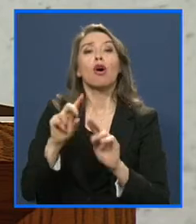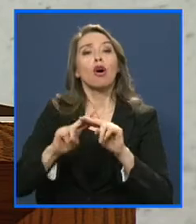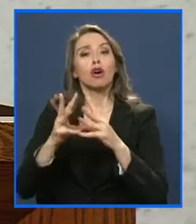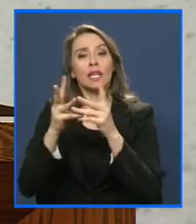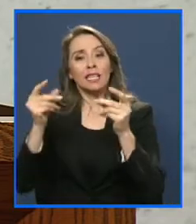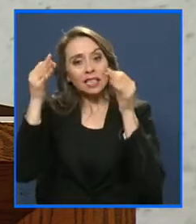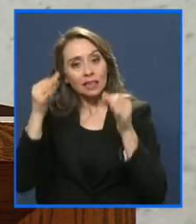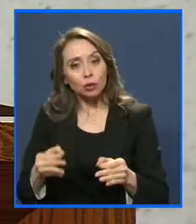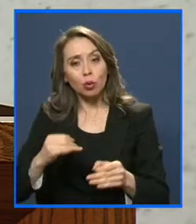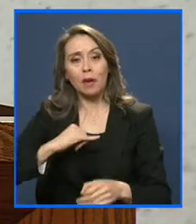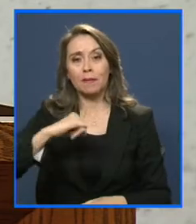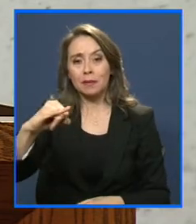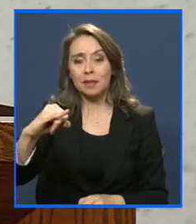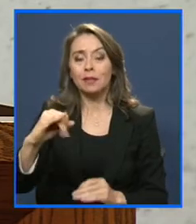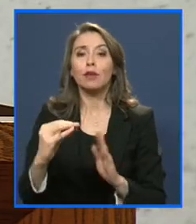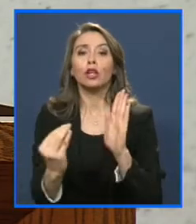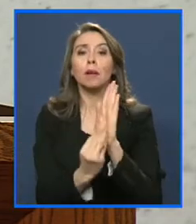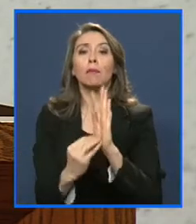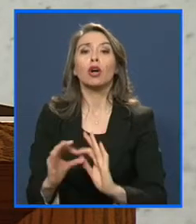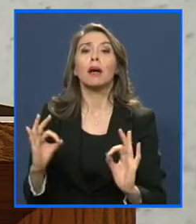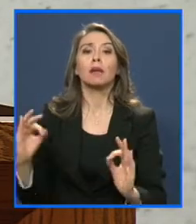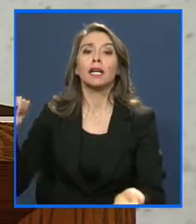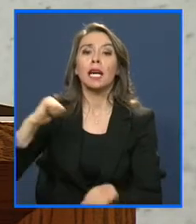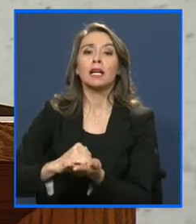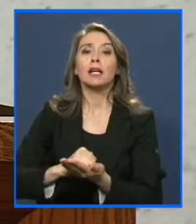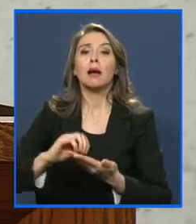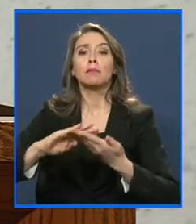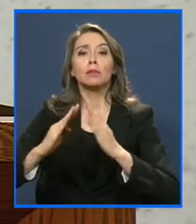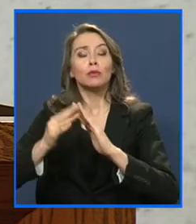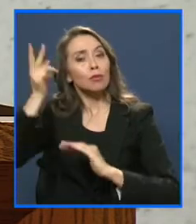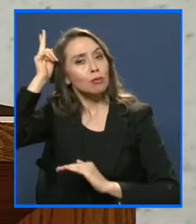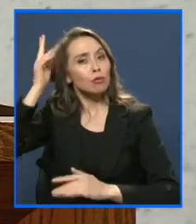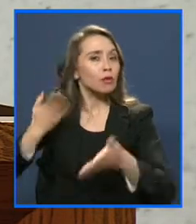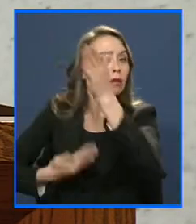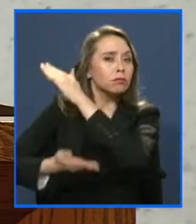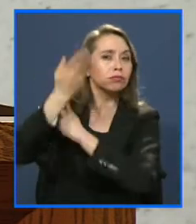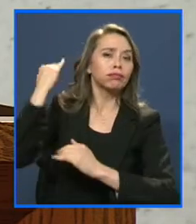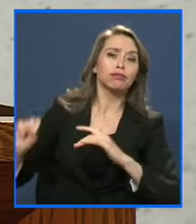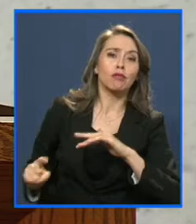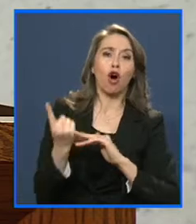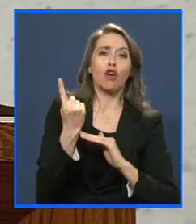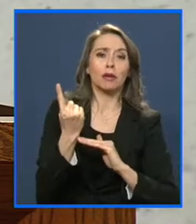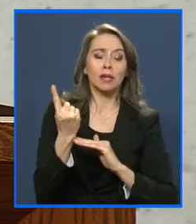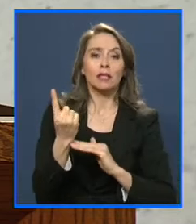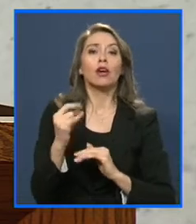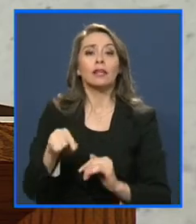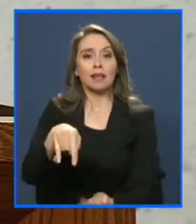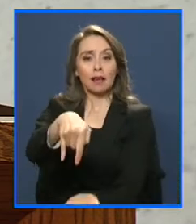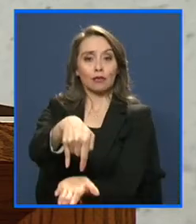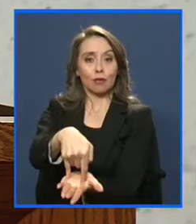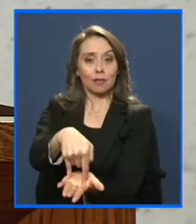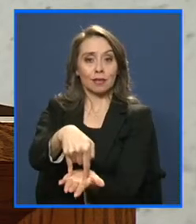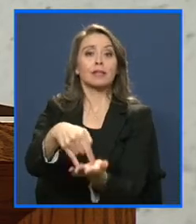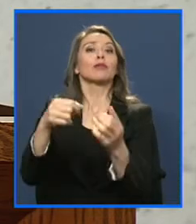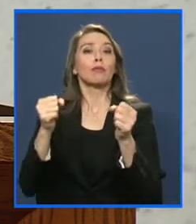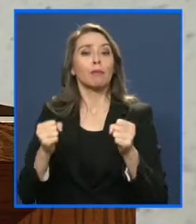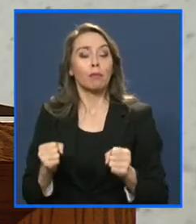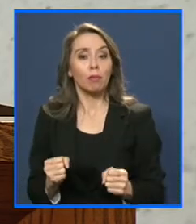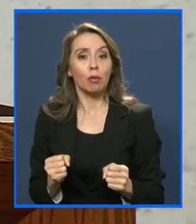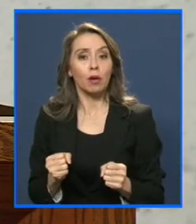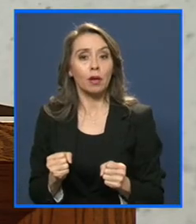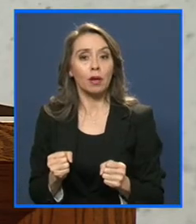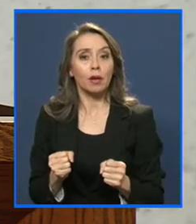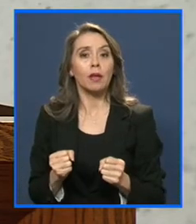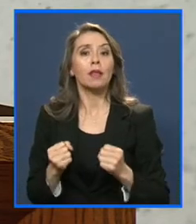la consideración especial que reclaman nuestros pueblos originarios y en el caso particular del congreso la posibilidad de ganar